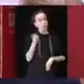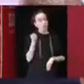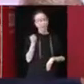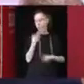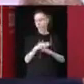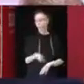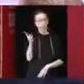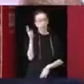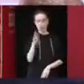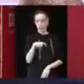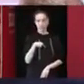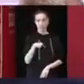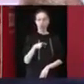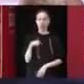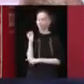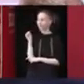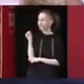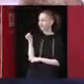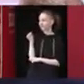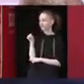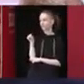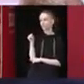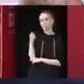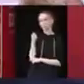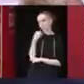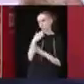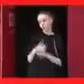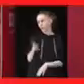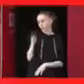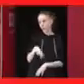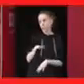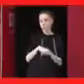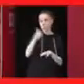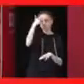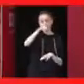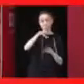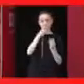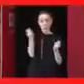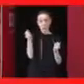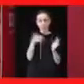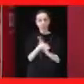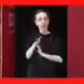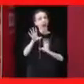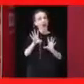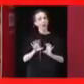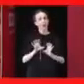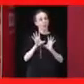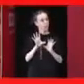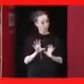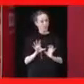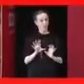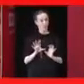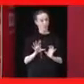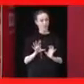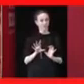a sentir cuando nos hablan del tema para dejar de ser machista hay que aprender y